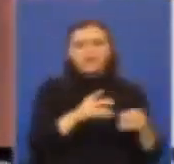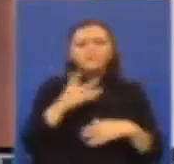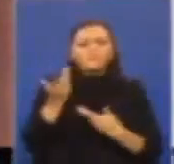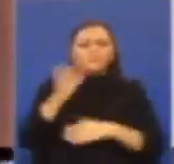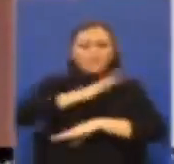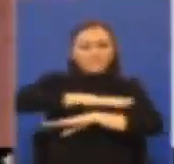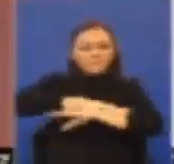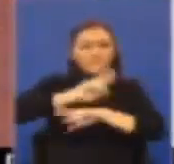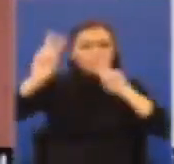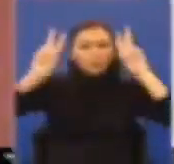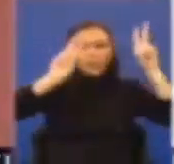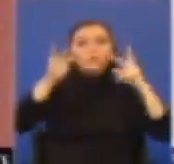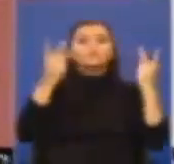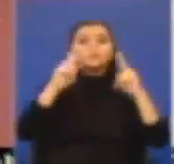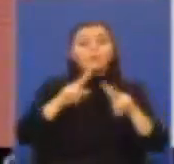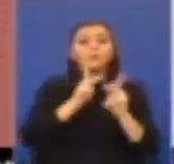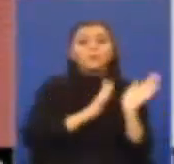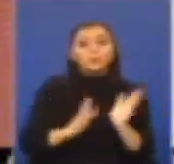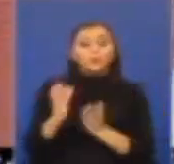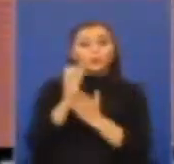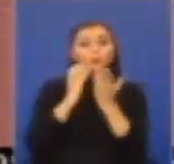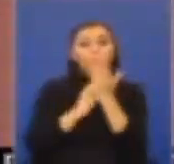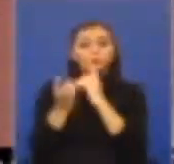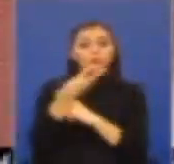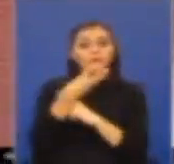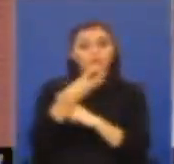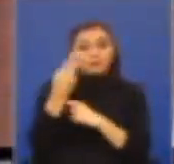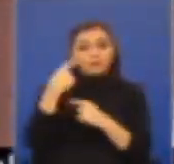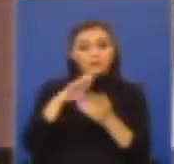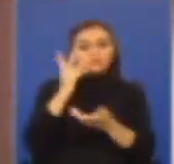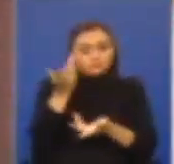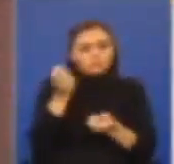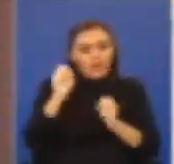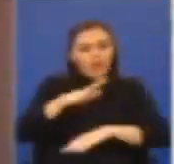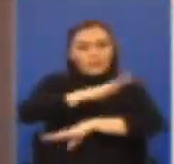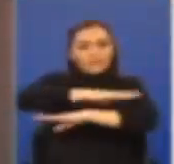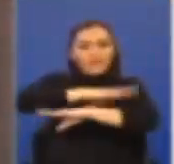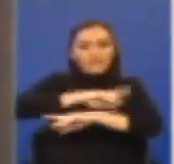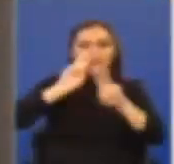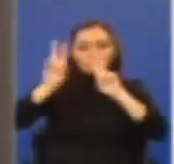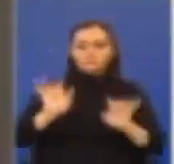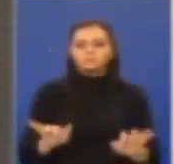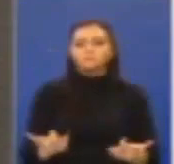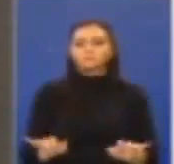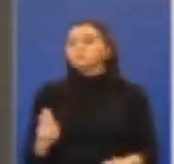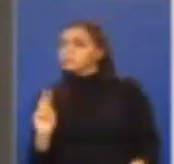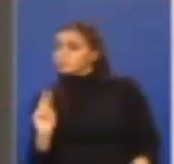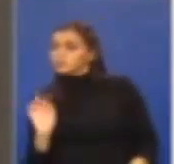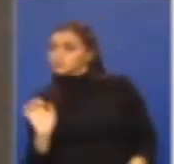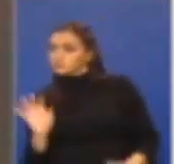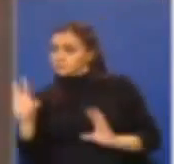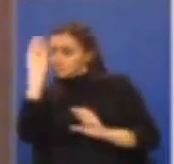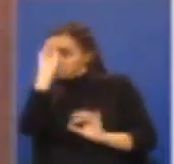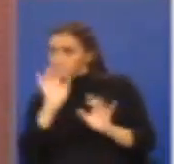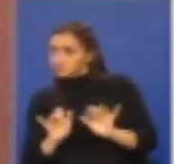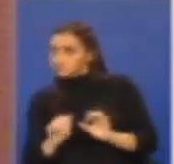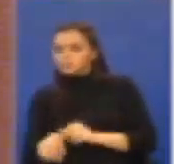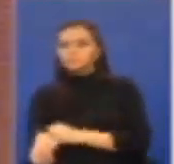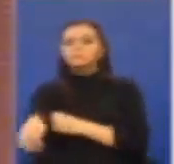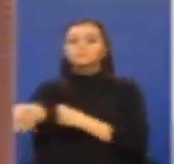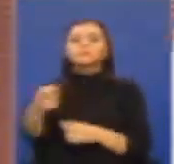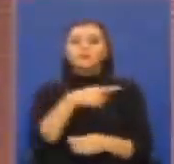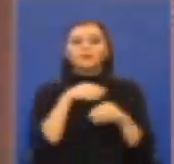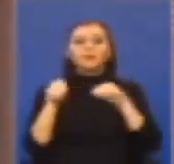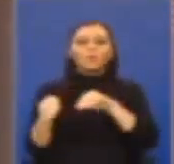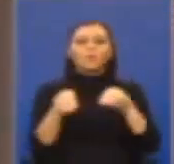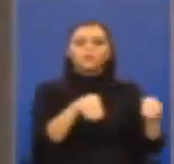hemos preparado cursos online. Aquí sí cabe la formación online para actualización de nuestros servidores públicos. Un fuerte departamento online, de